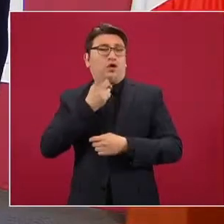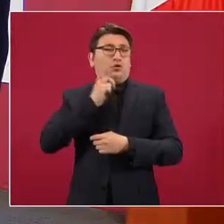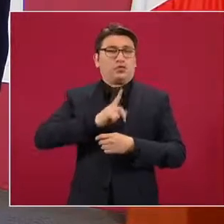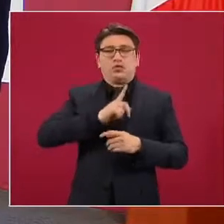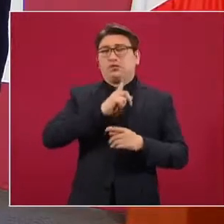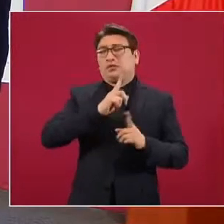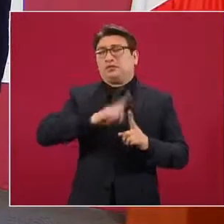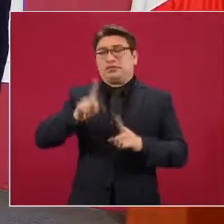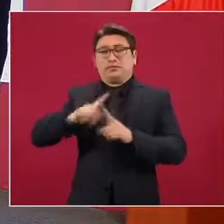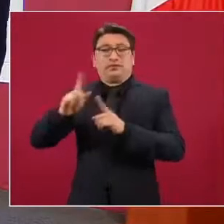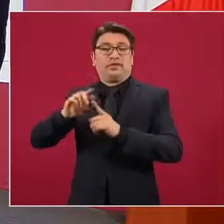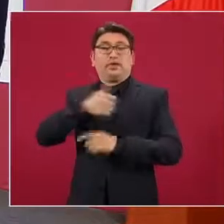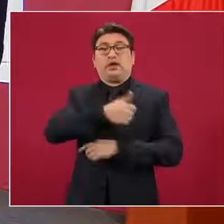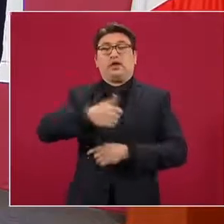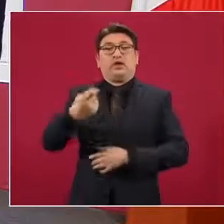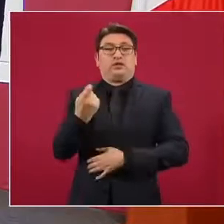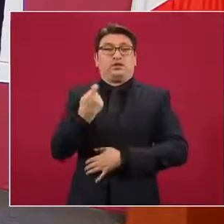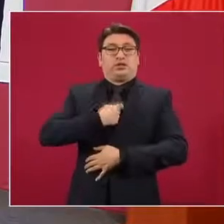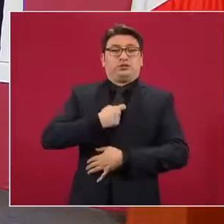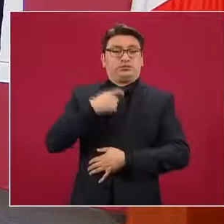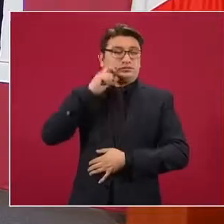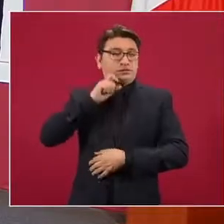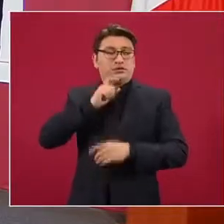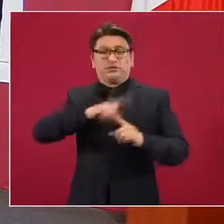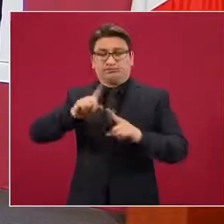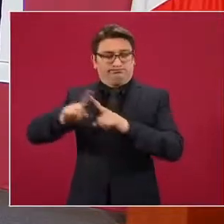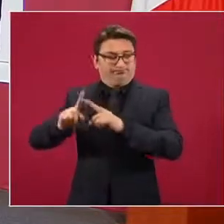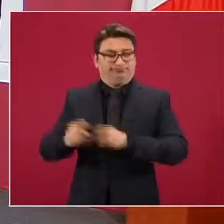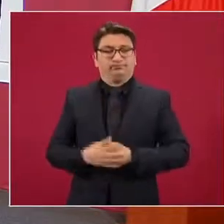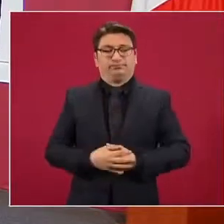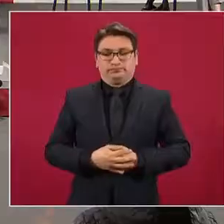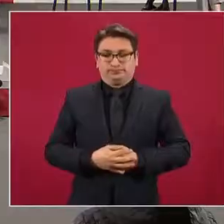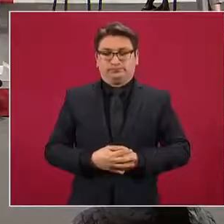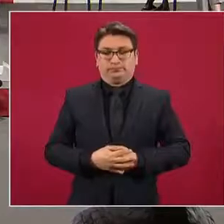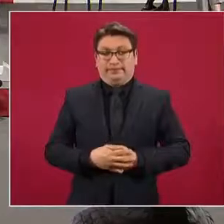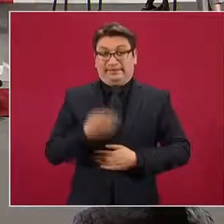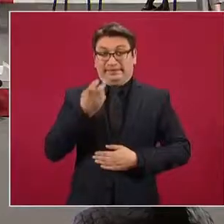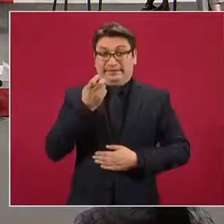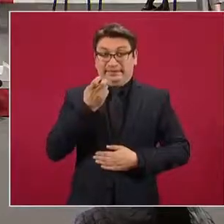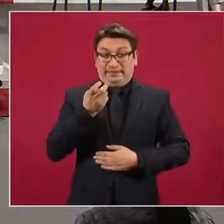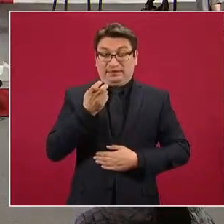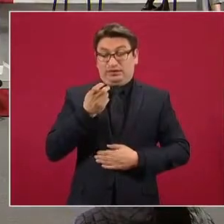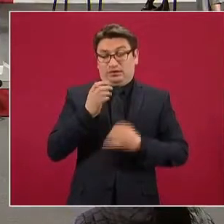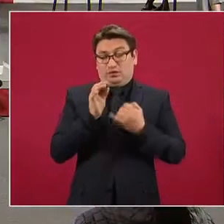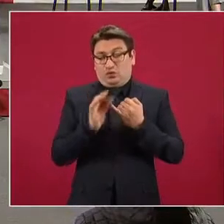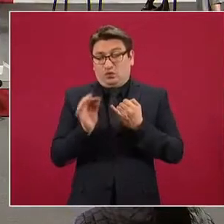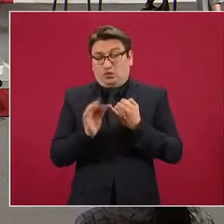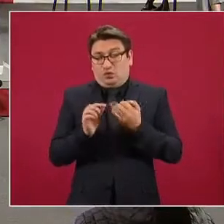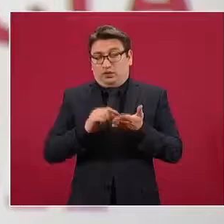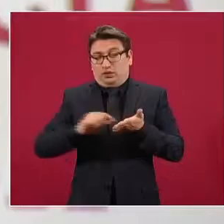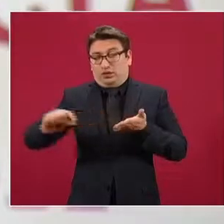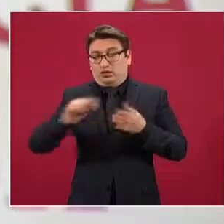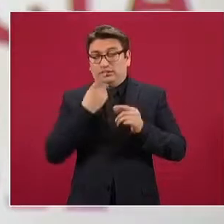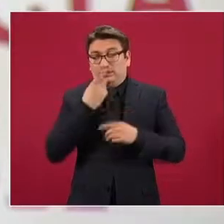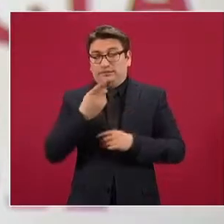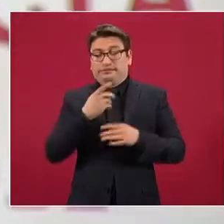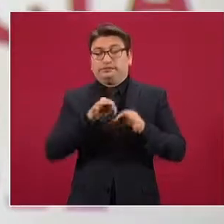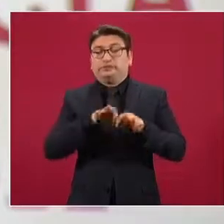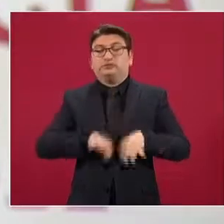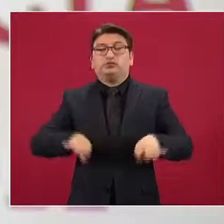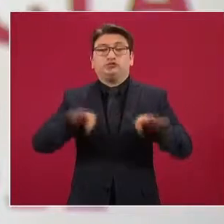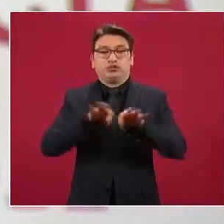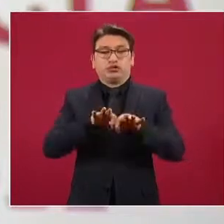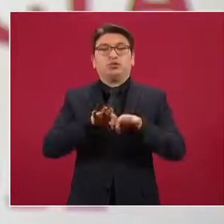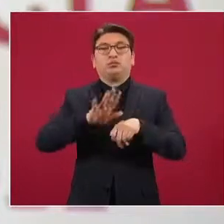e identidades sexuales. Este punto, esta última línea también es muy importante